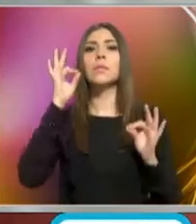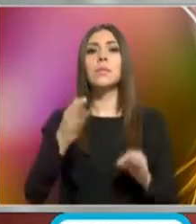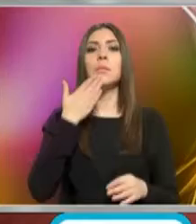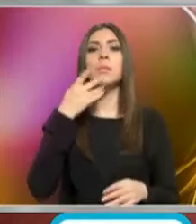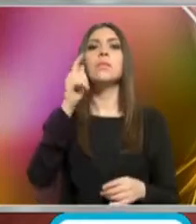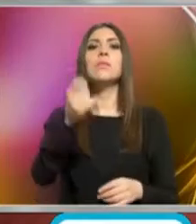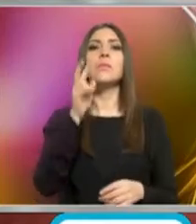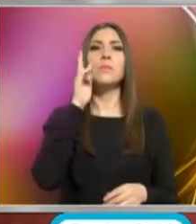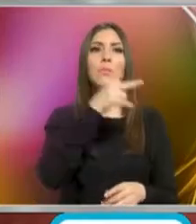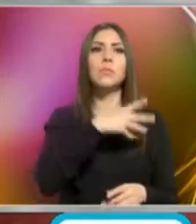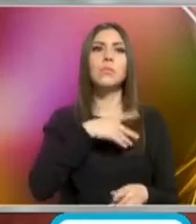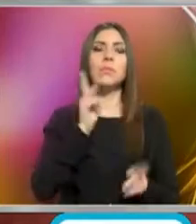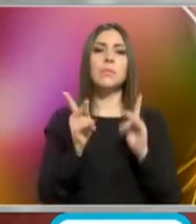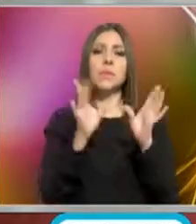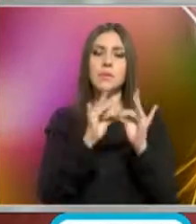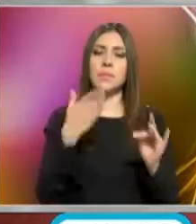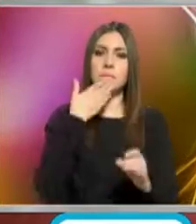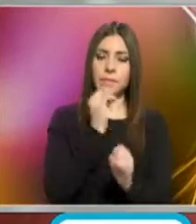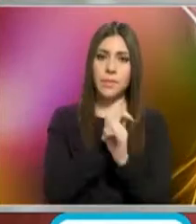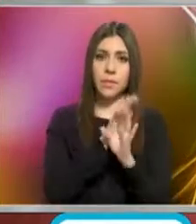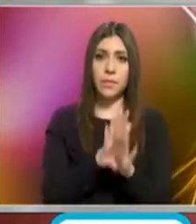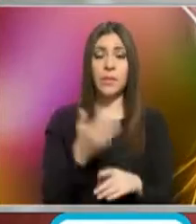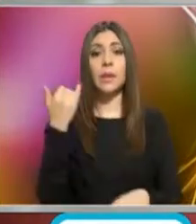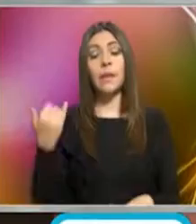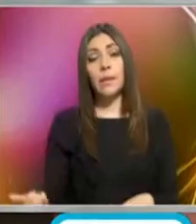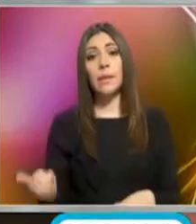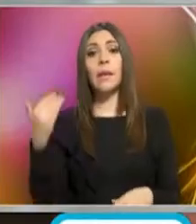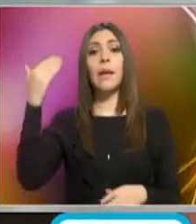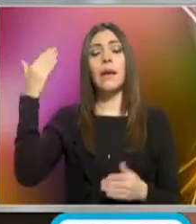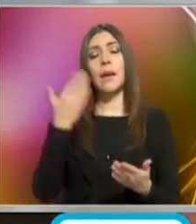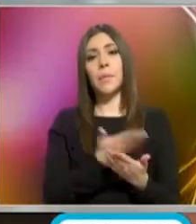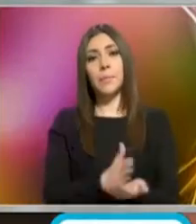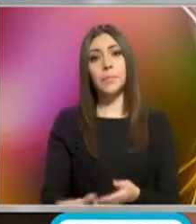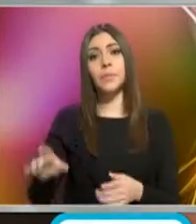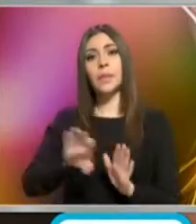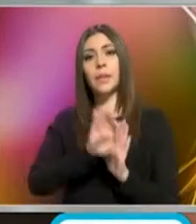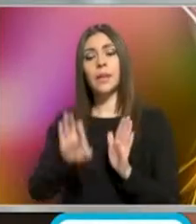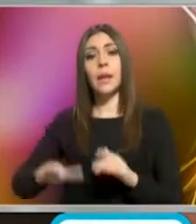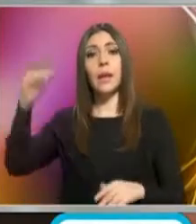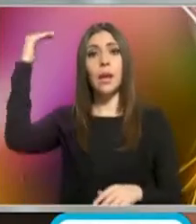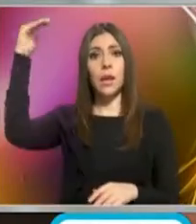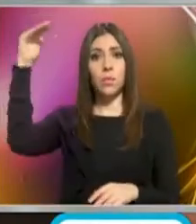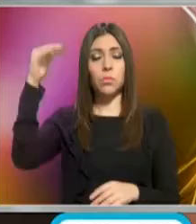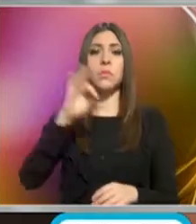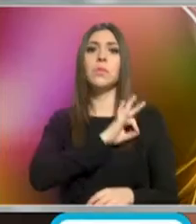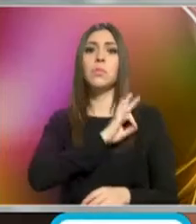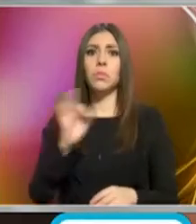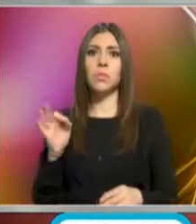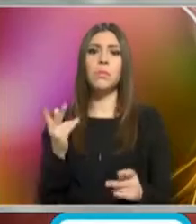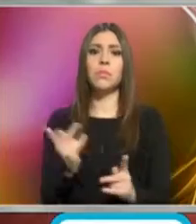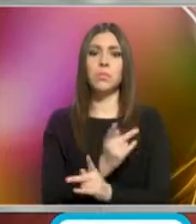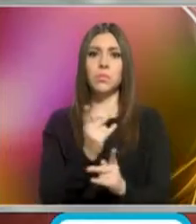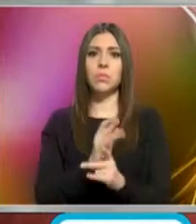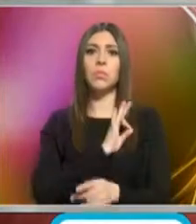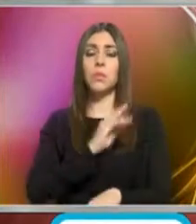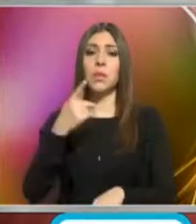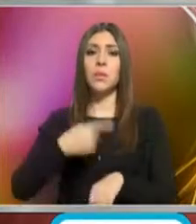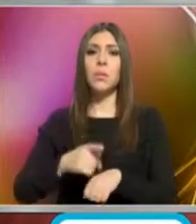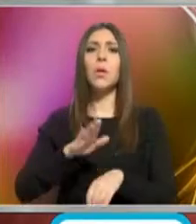hablarles, protegerlos con información. Sin embargo, en los adultos, también la pornografía puede ser peligrosa porque puede ser altamente